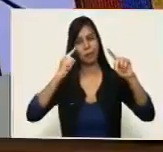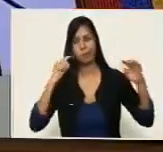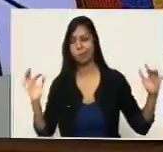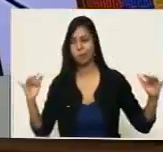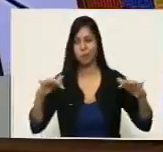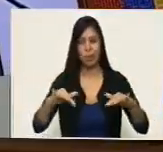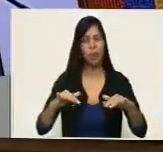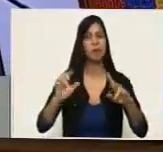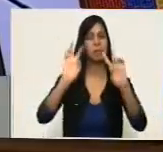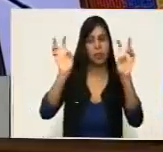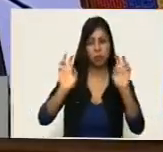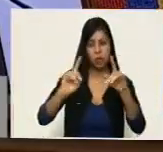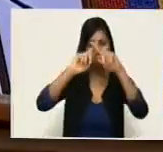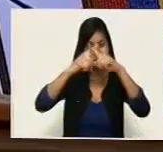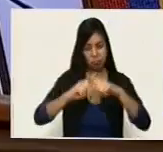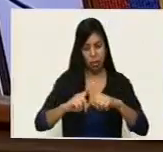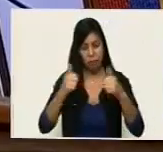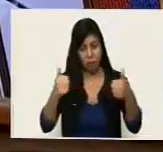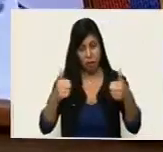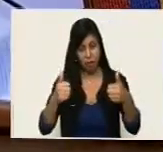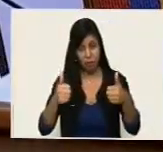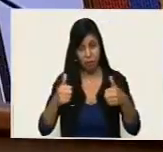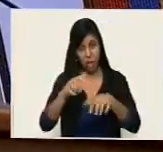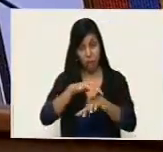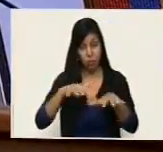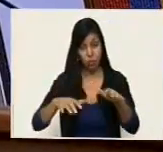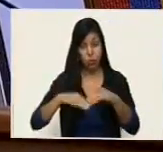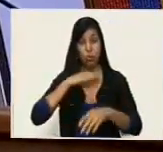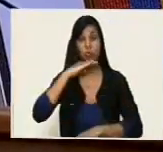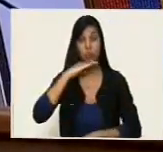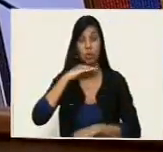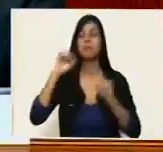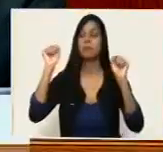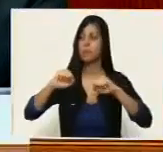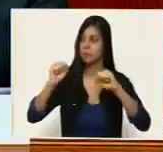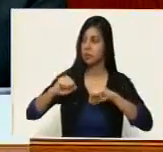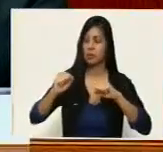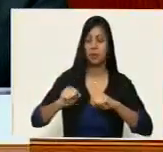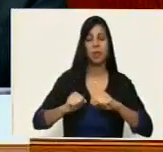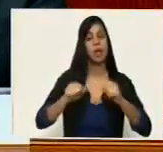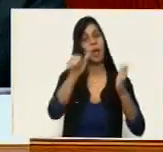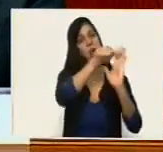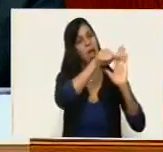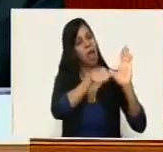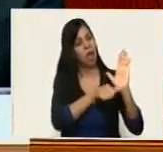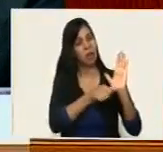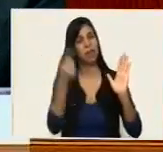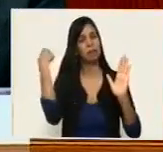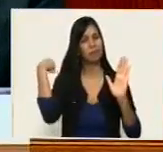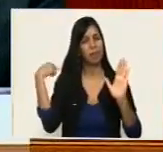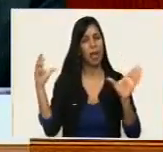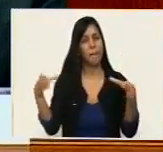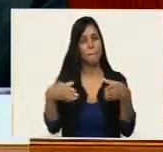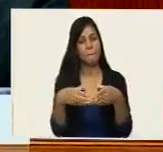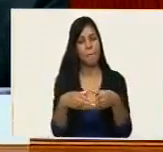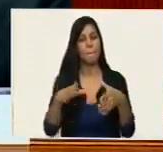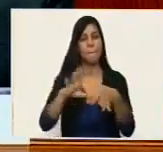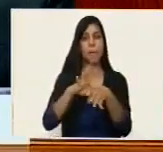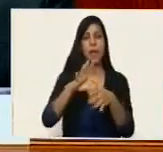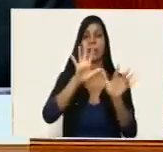hay quórum, presidente. Ciudadano secretario, sirve a dar lectura al acta de la sesión ordinaria del día martes 19 de junio